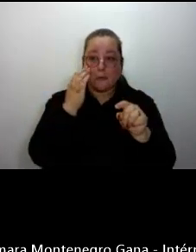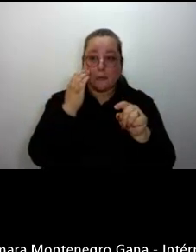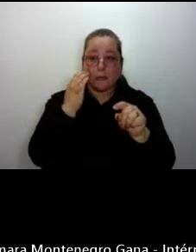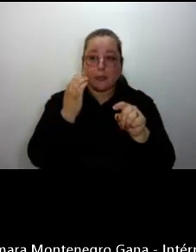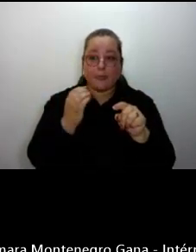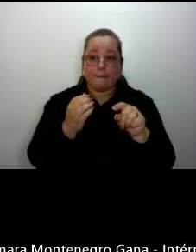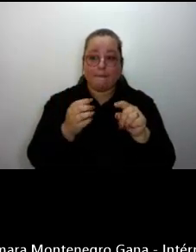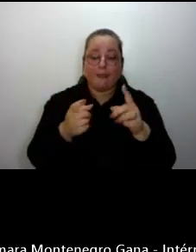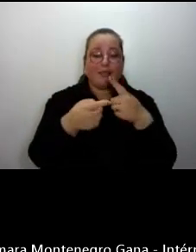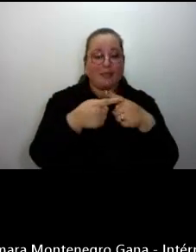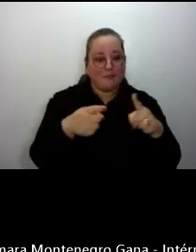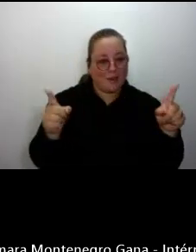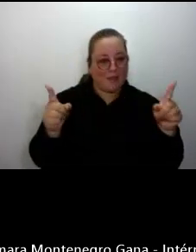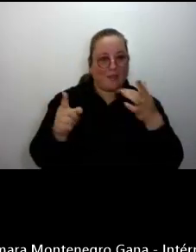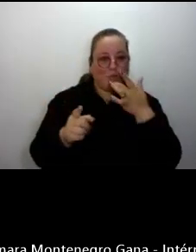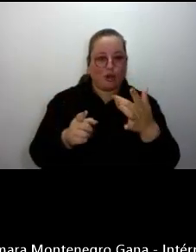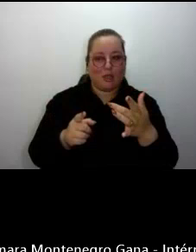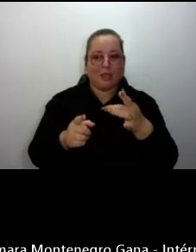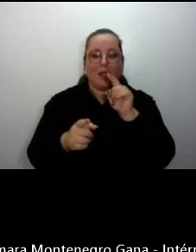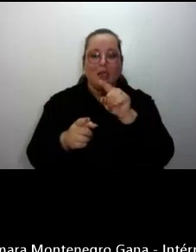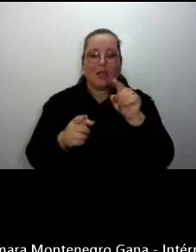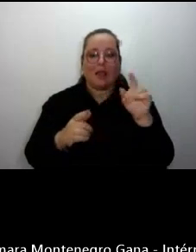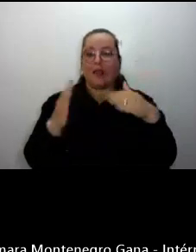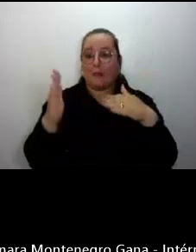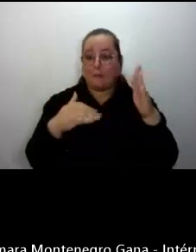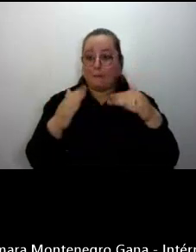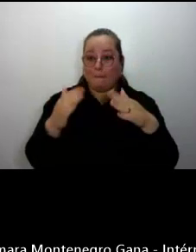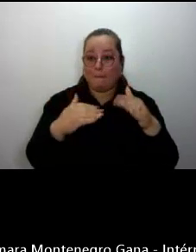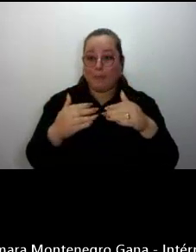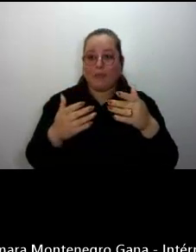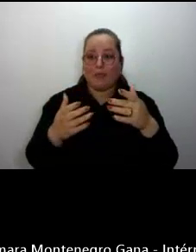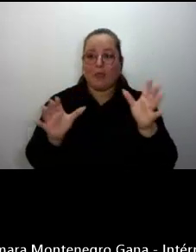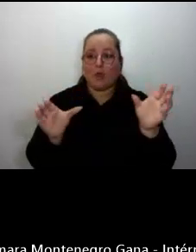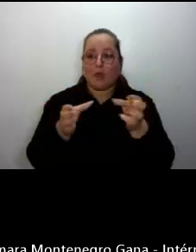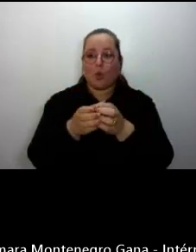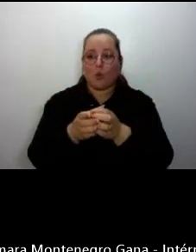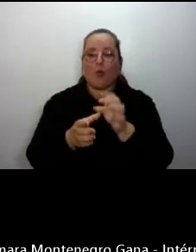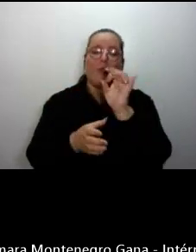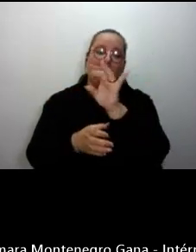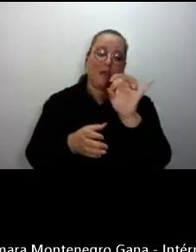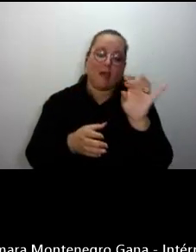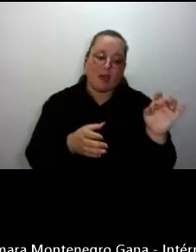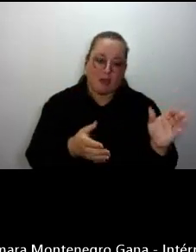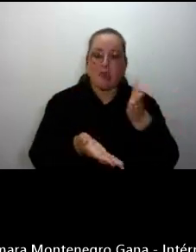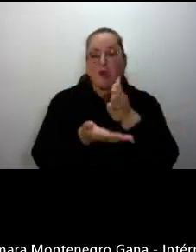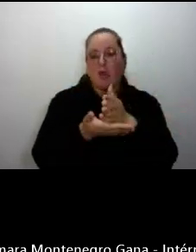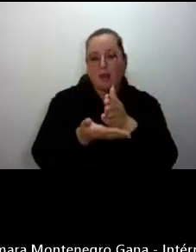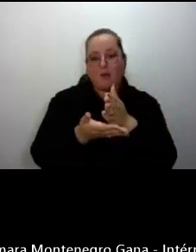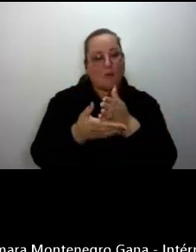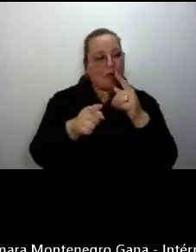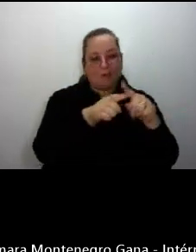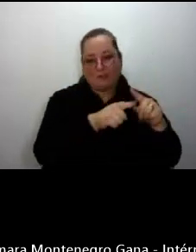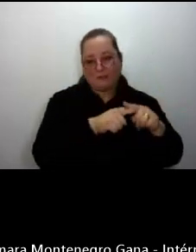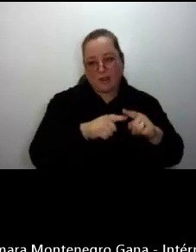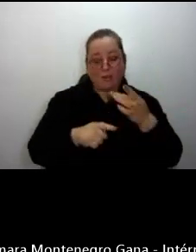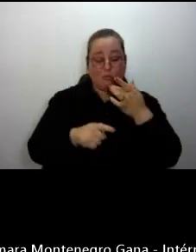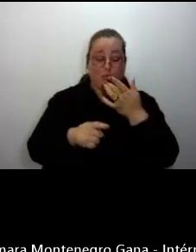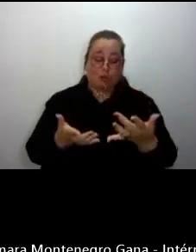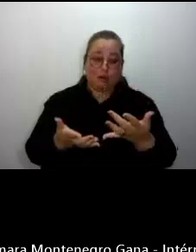manera distinta. ¿Por qué? Porque depende, ¿cierto?, su conformación de la realidad de cada centro educativo, porque cada centro